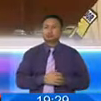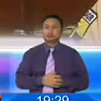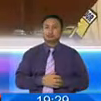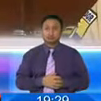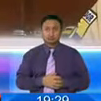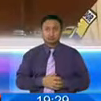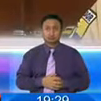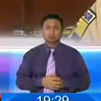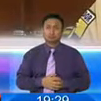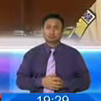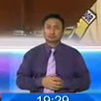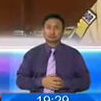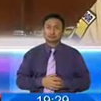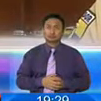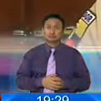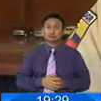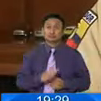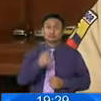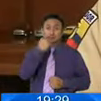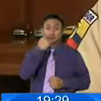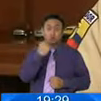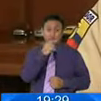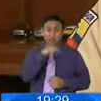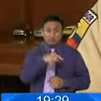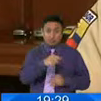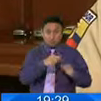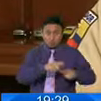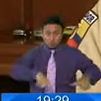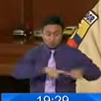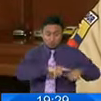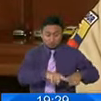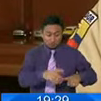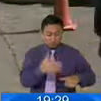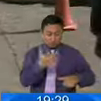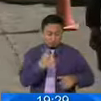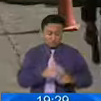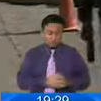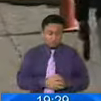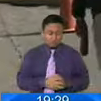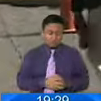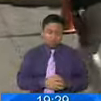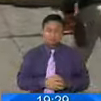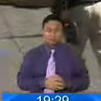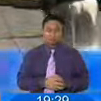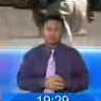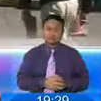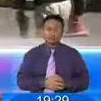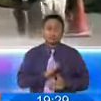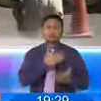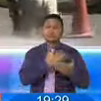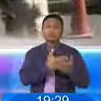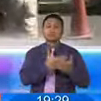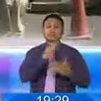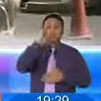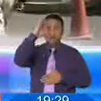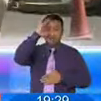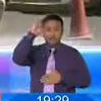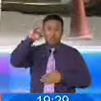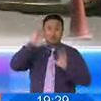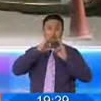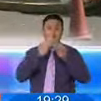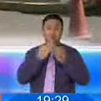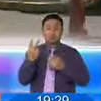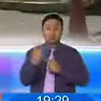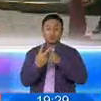El chofer dado a la fuga, pero no se le encontró en el vehículo. Hasta el departamento forense de la policía llegaron familiares de